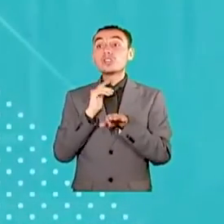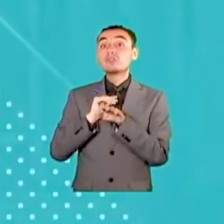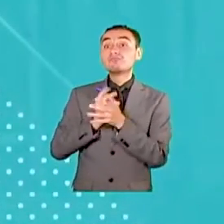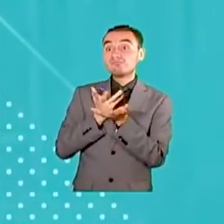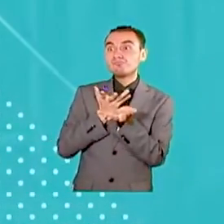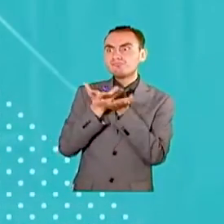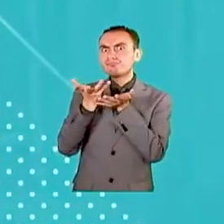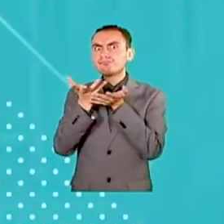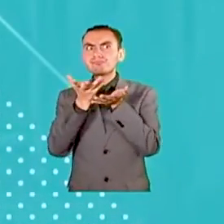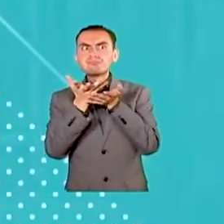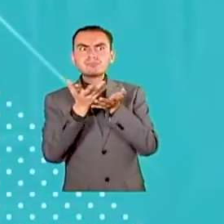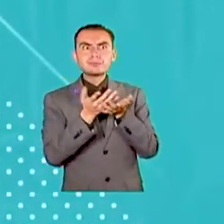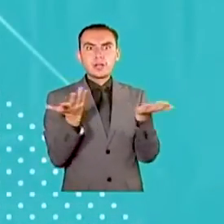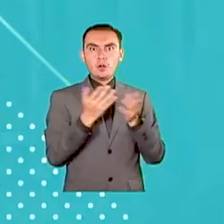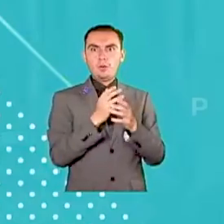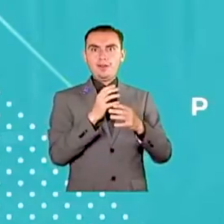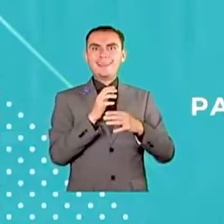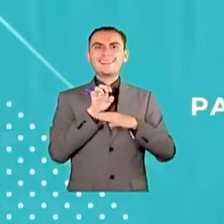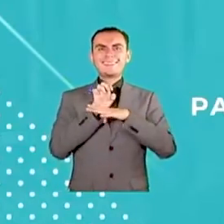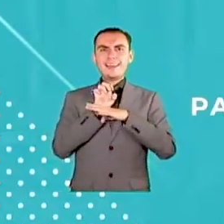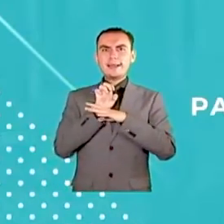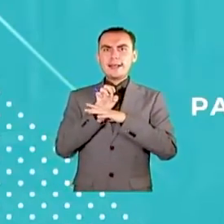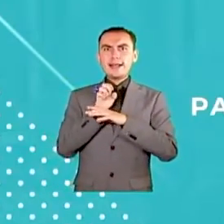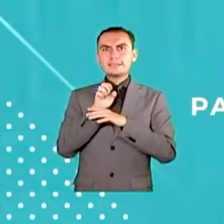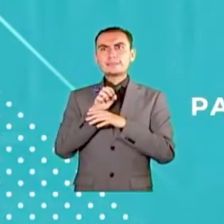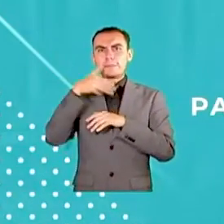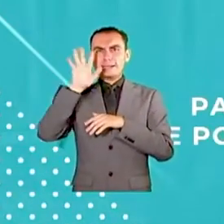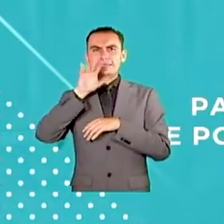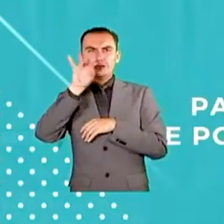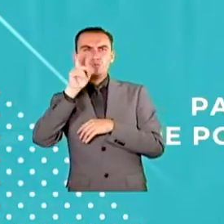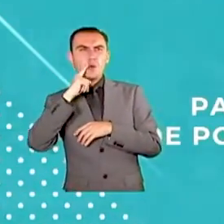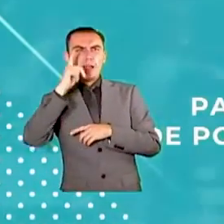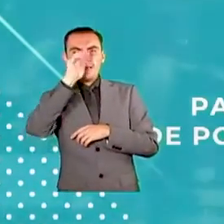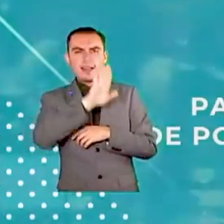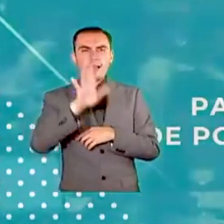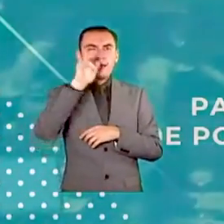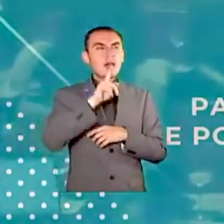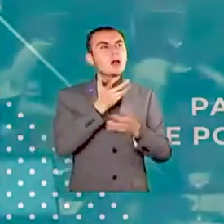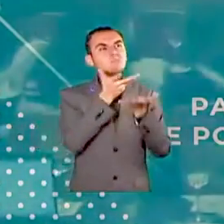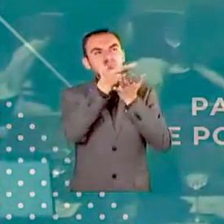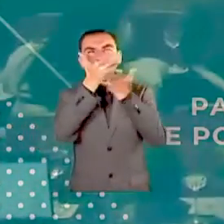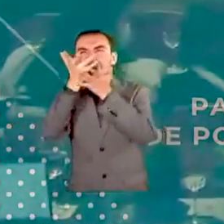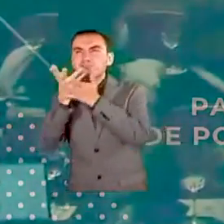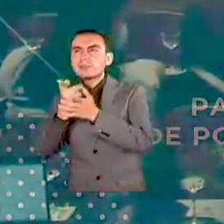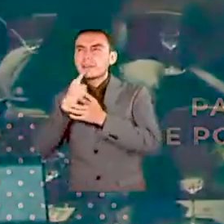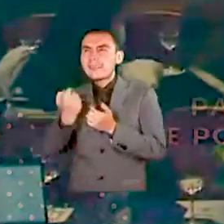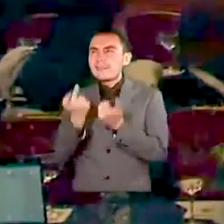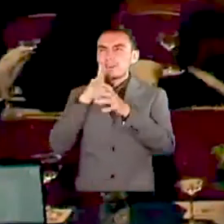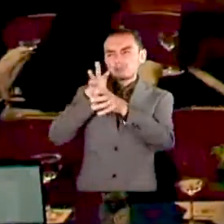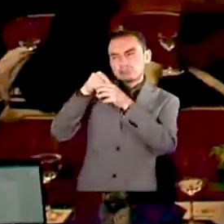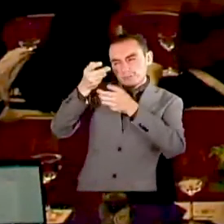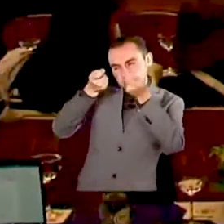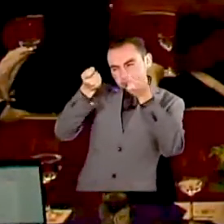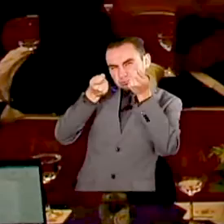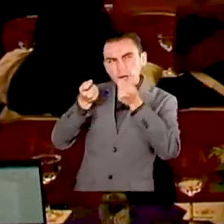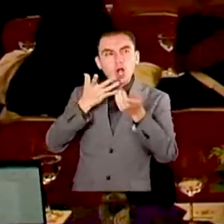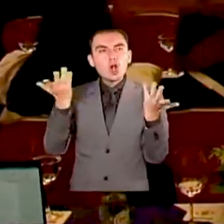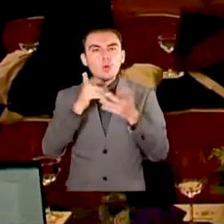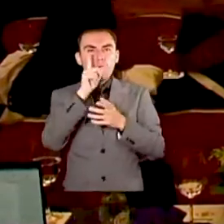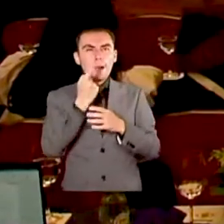a más de 50 entidades del orden nacional para facilitar la implementación de políticas públicas de paz y